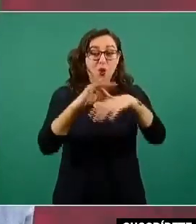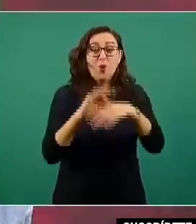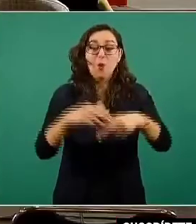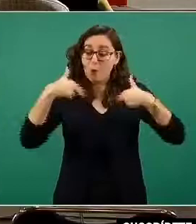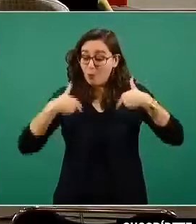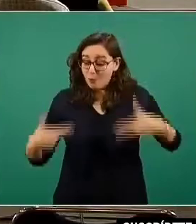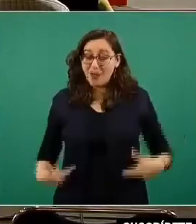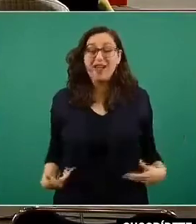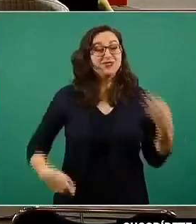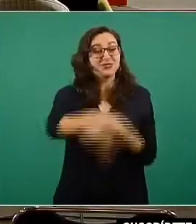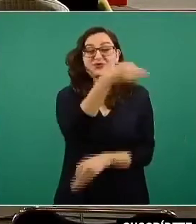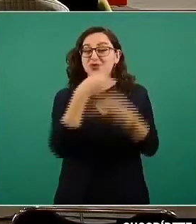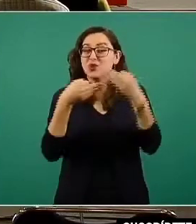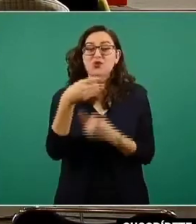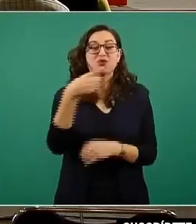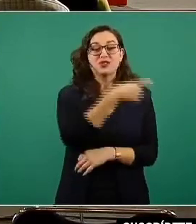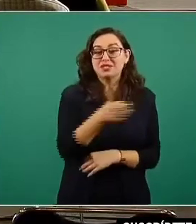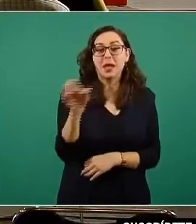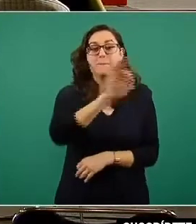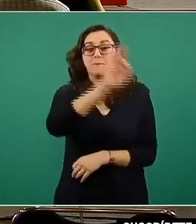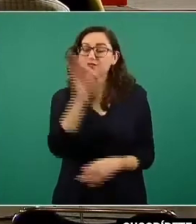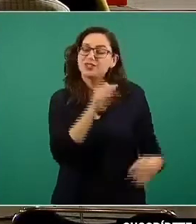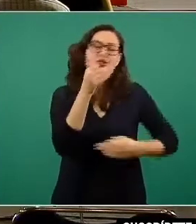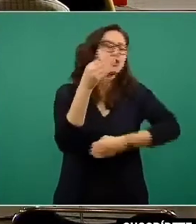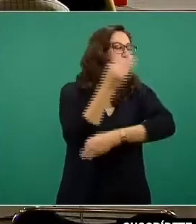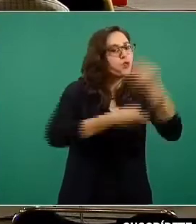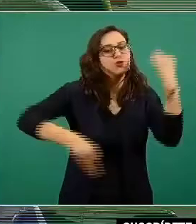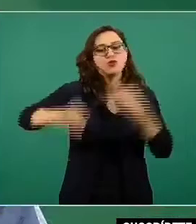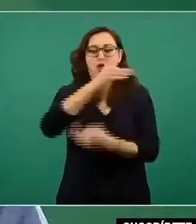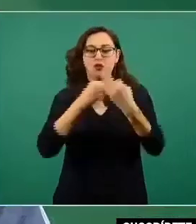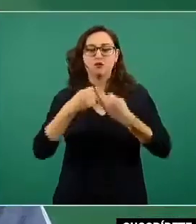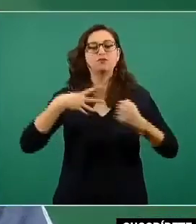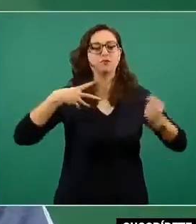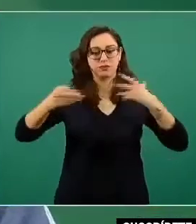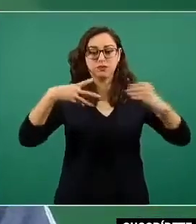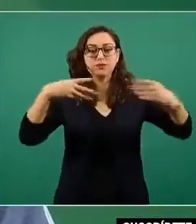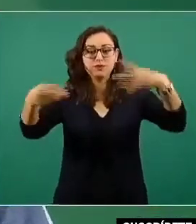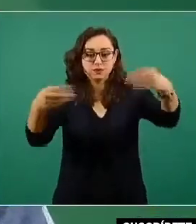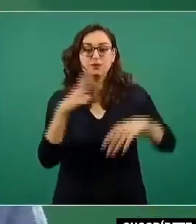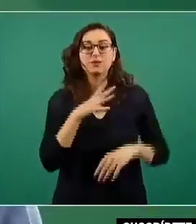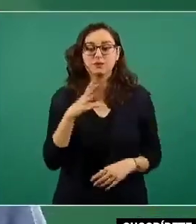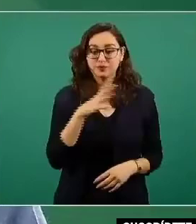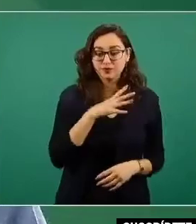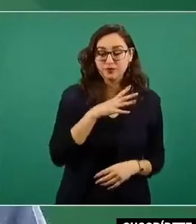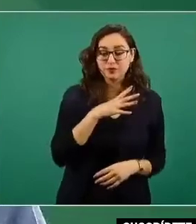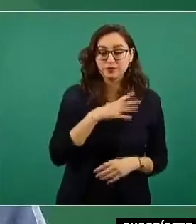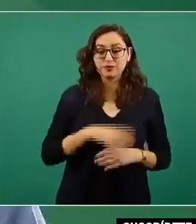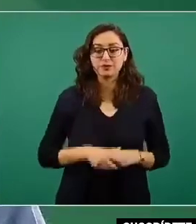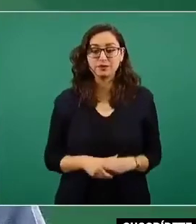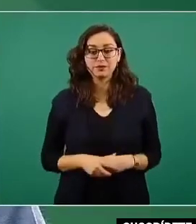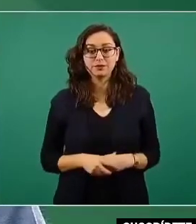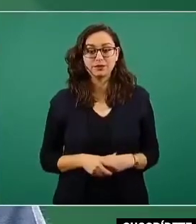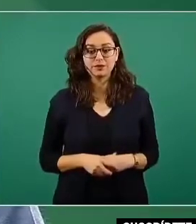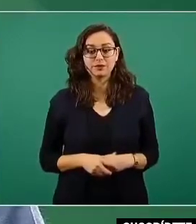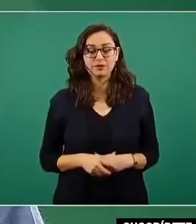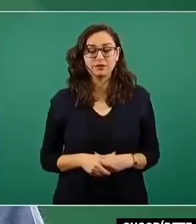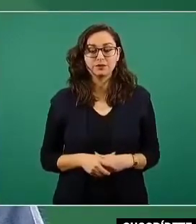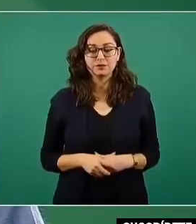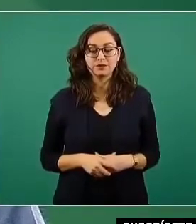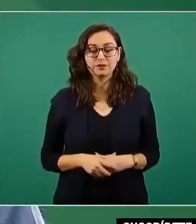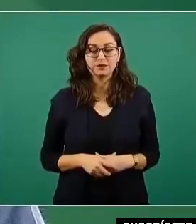humana está afectada por esta epidemia. La producción de vacunas